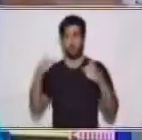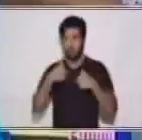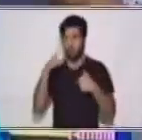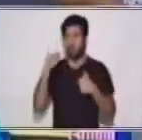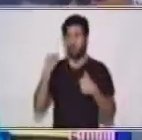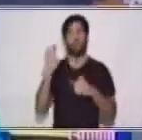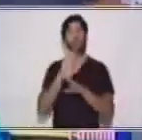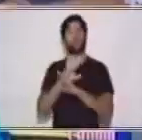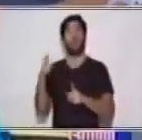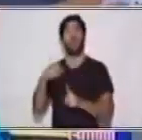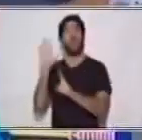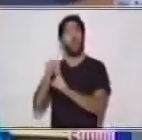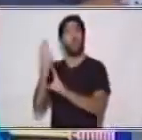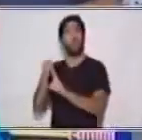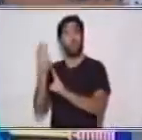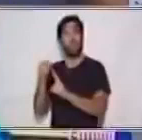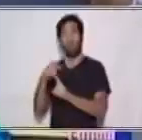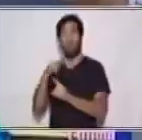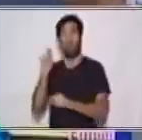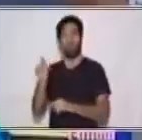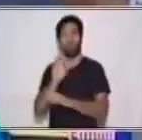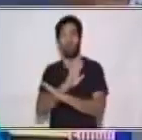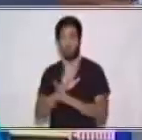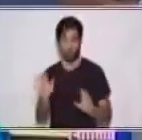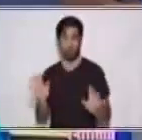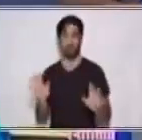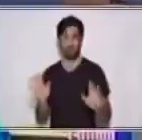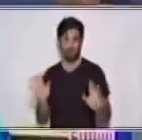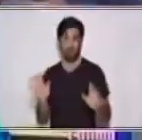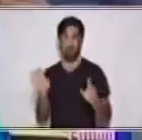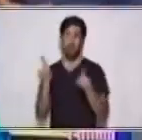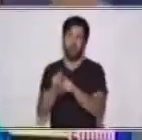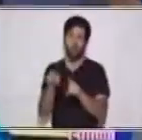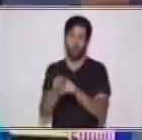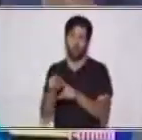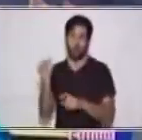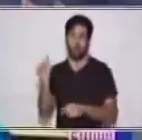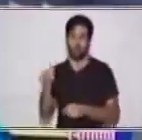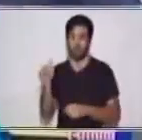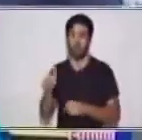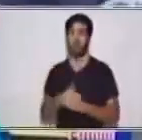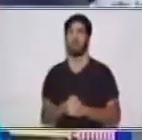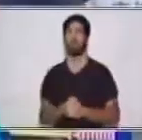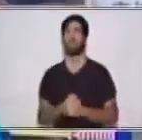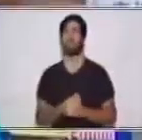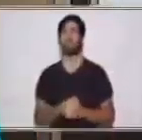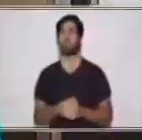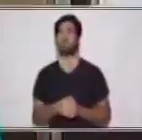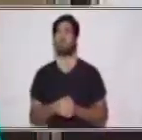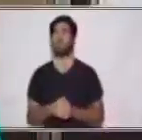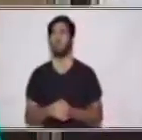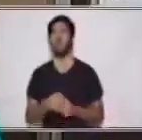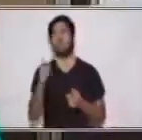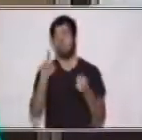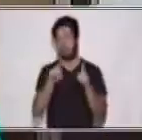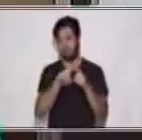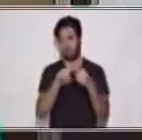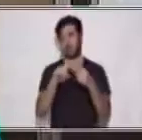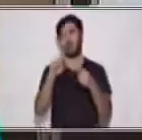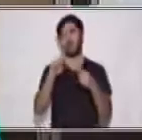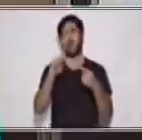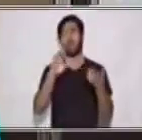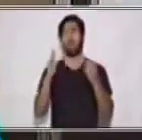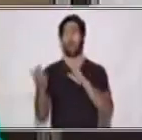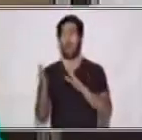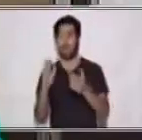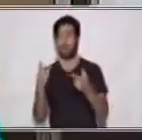lingüísticos. Acá vamos a utilizar las figuras del lenguaje que también ya hemos visto, metáforas,